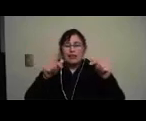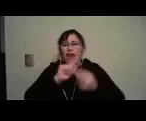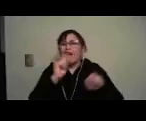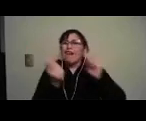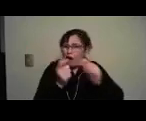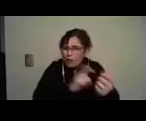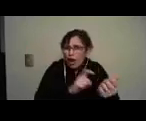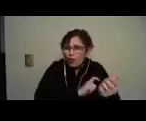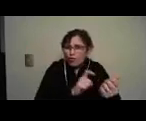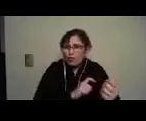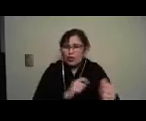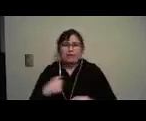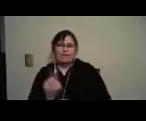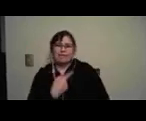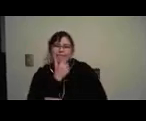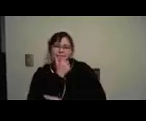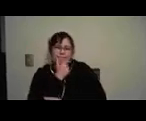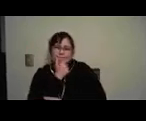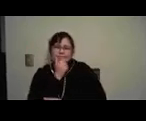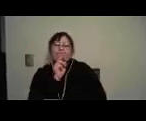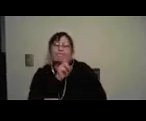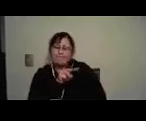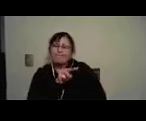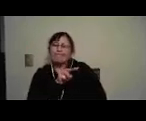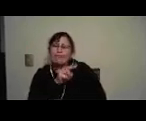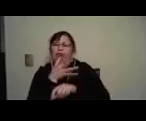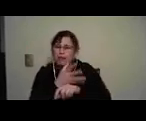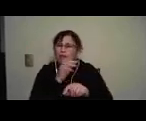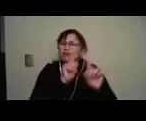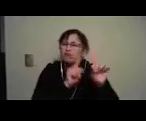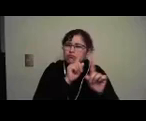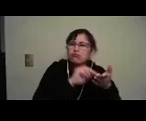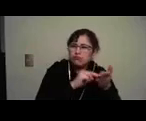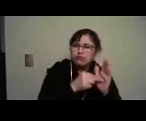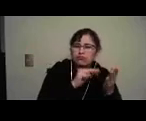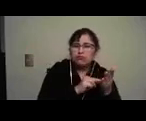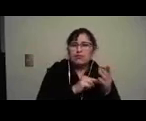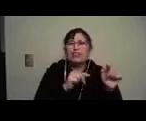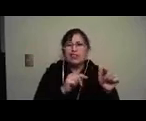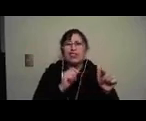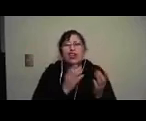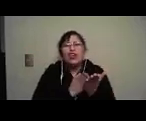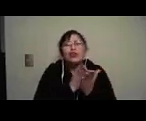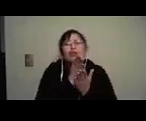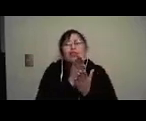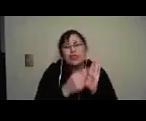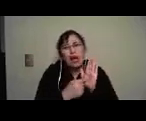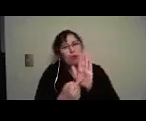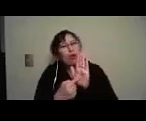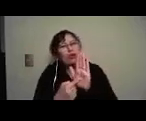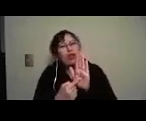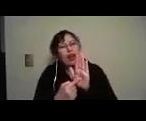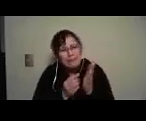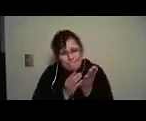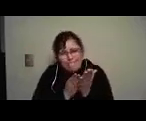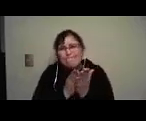que uno comienza a ver en las personas, ya, en definitiva, comienzan a mostrar el